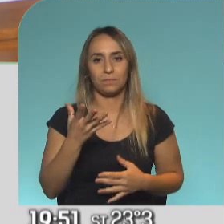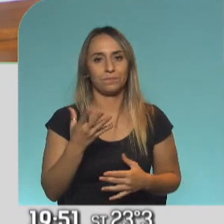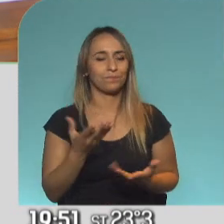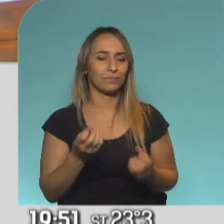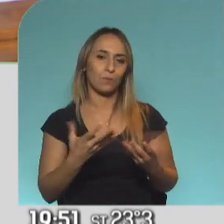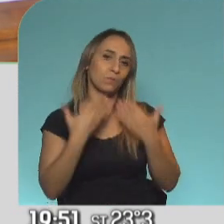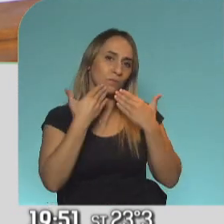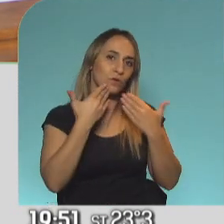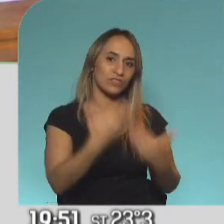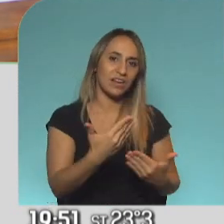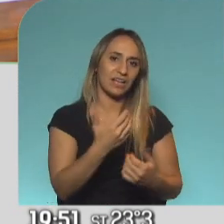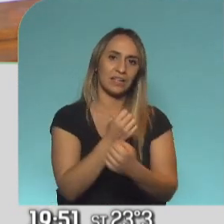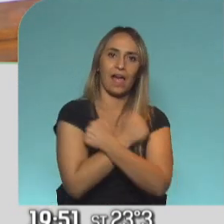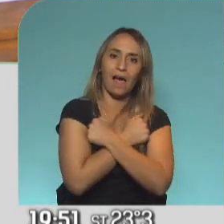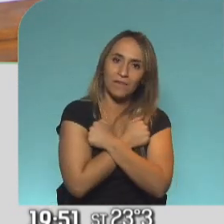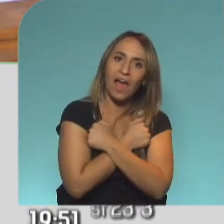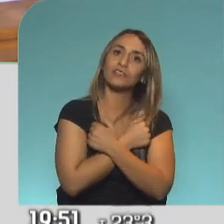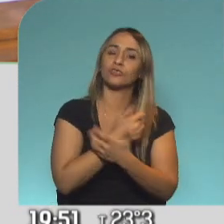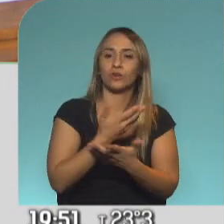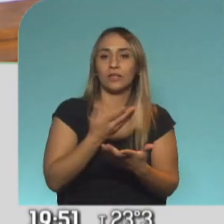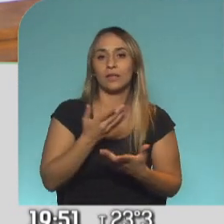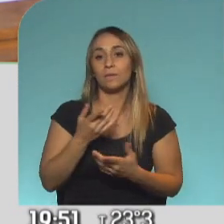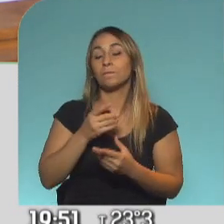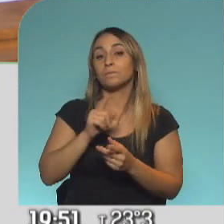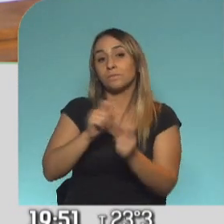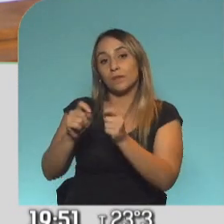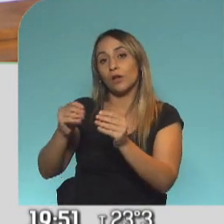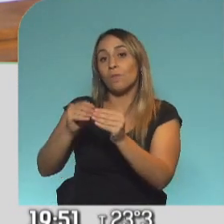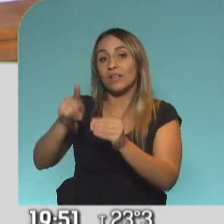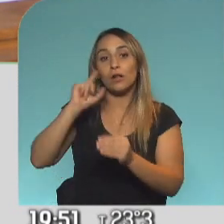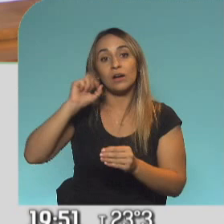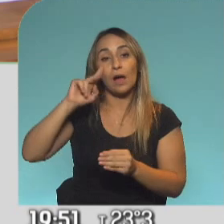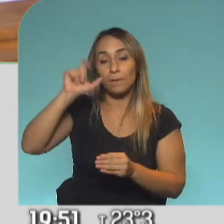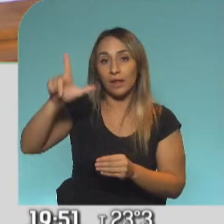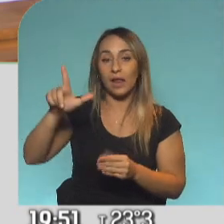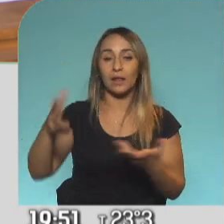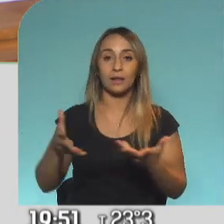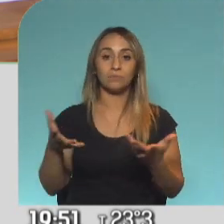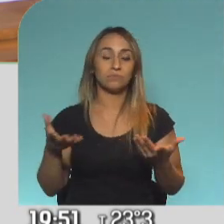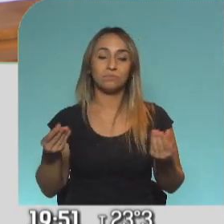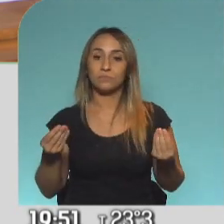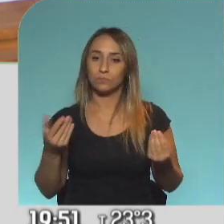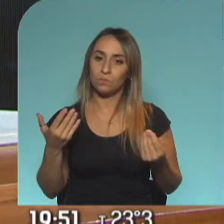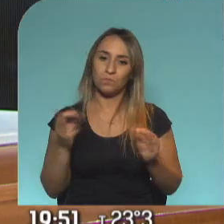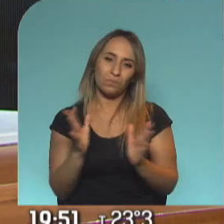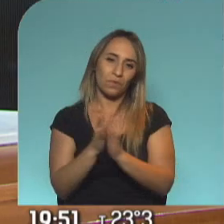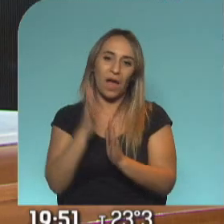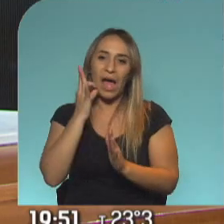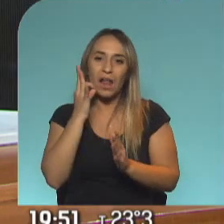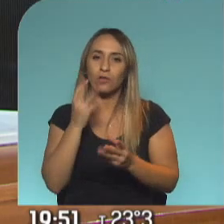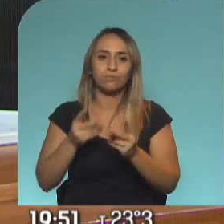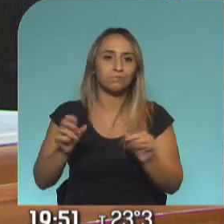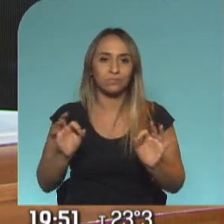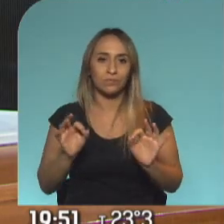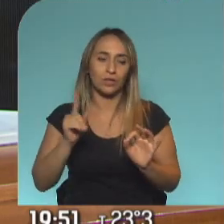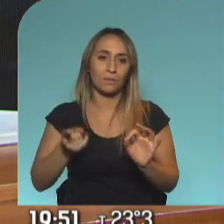beso, te mandamos un abrazo fuerte desde aquí. Gabriel Gamarra, a tu lado, no solamente puede cerrar allí con vos, sino también con tu abogado,